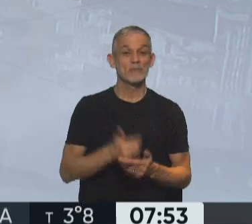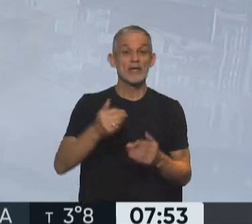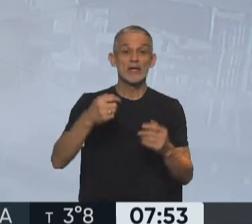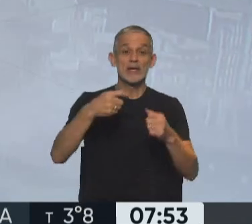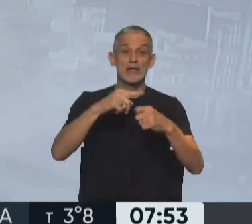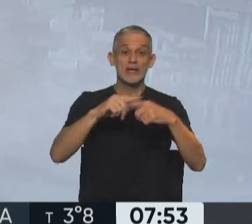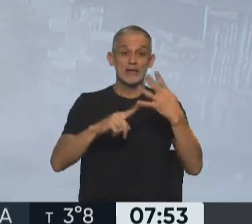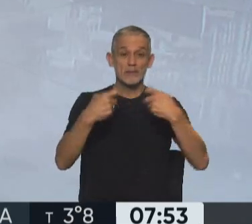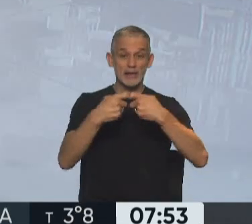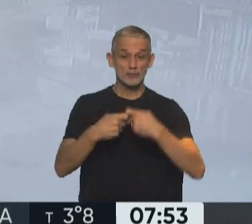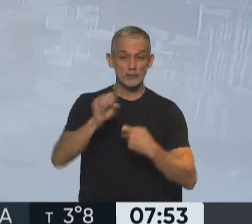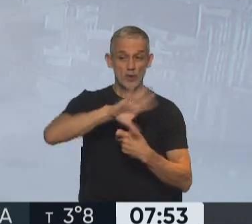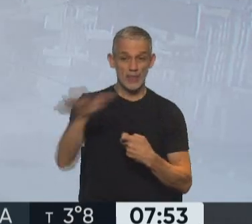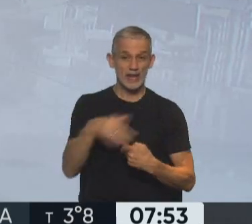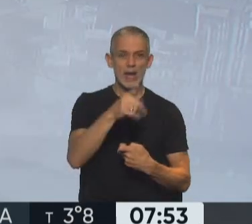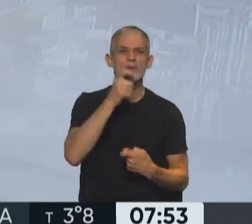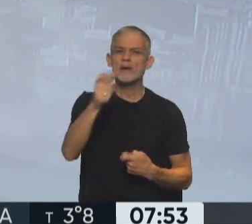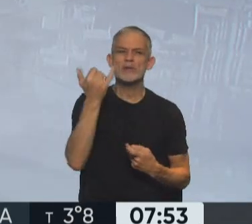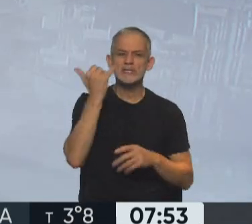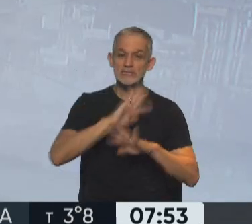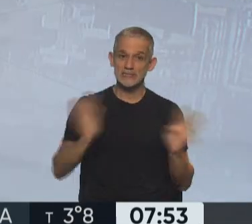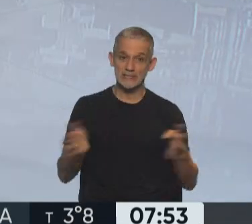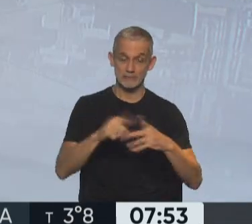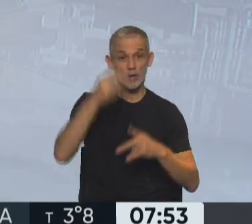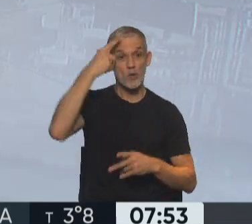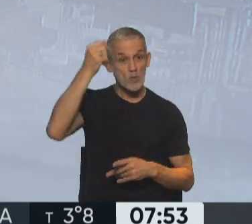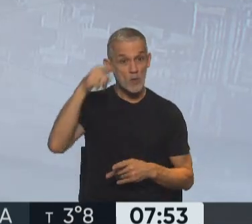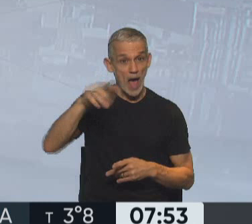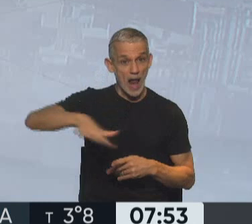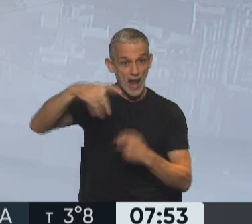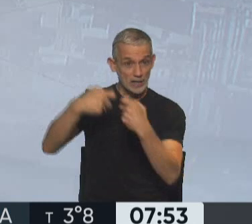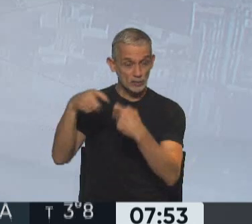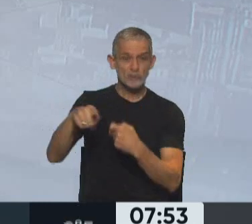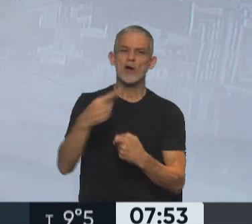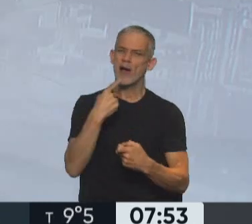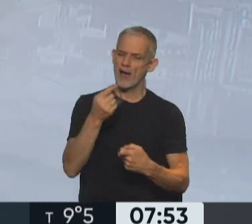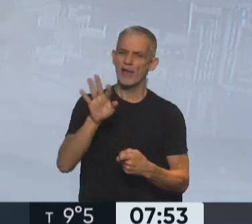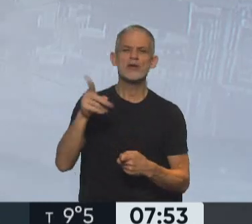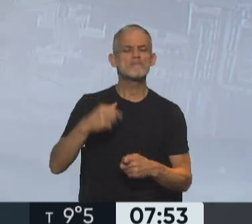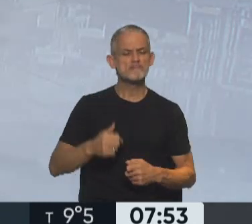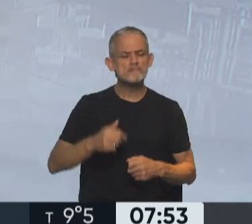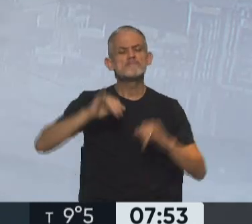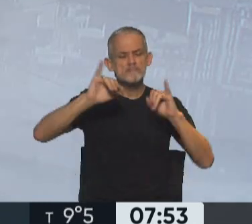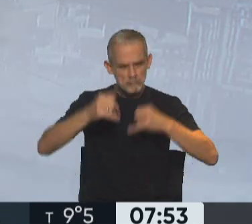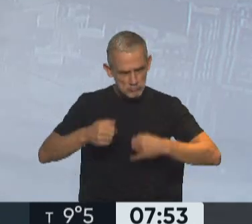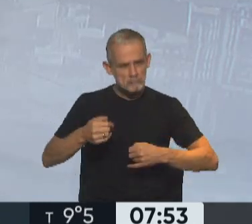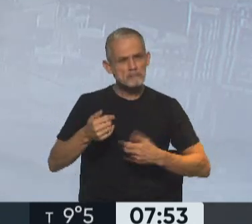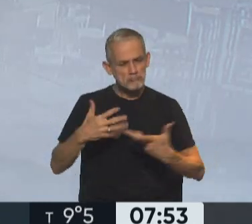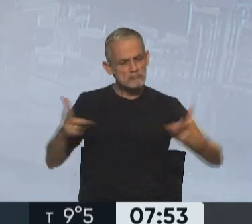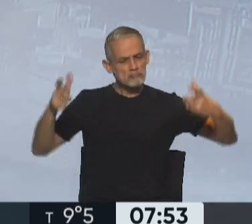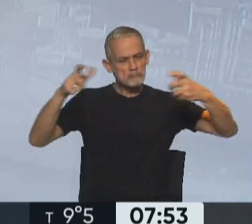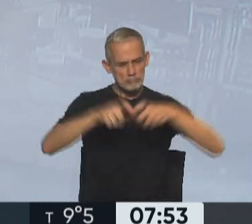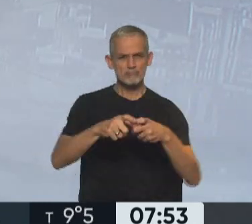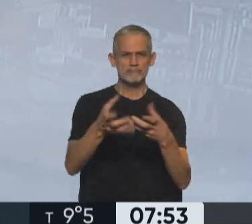mesa de enlace. Hubo respuesta de dirigentes de la mesa de enlace. La sociedad rural dijo en las últimas horas que está dispuesta a reunirse con Massa, con el